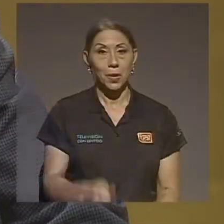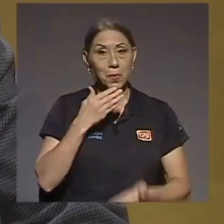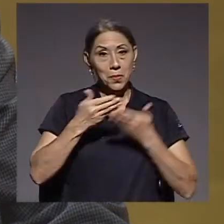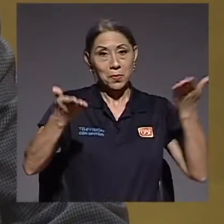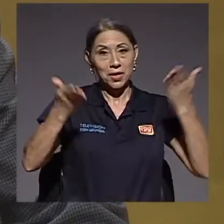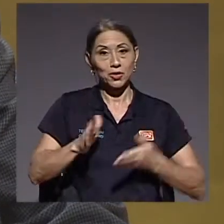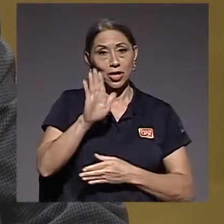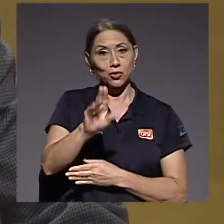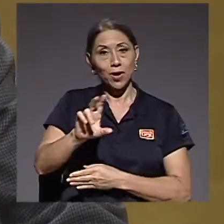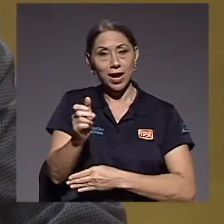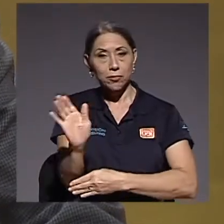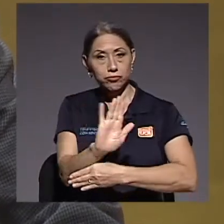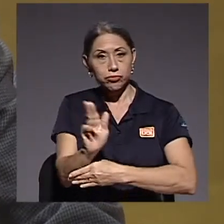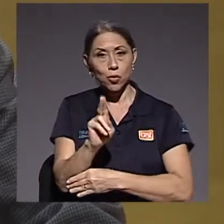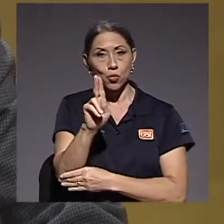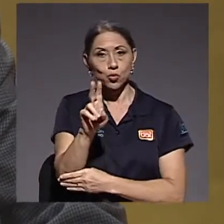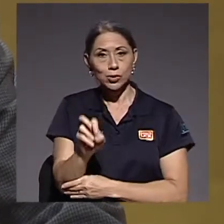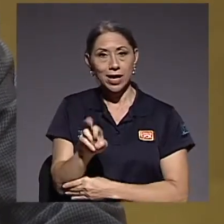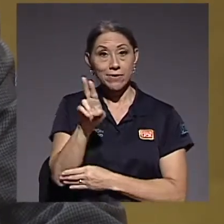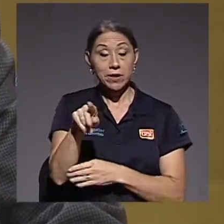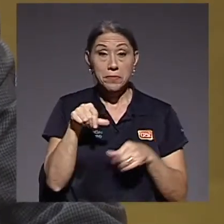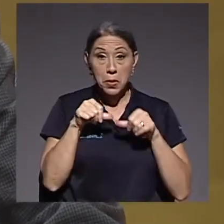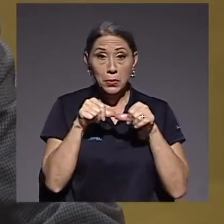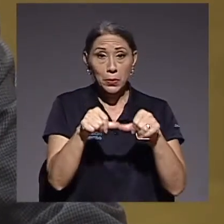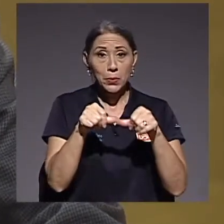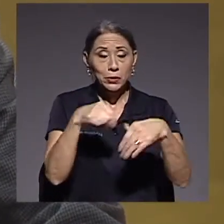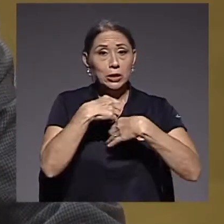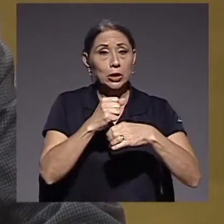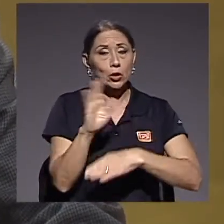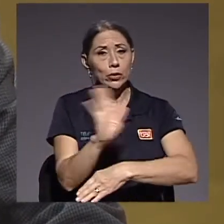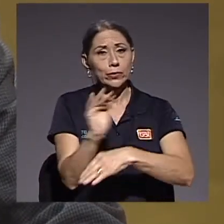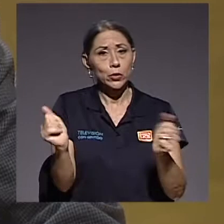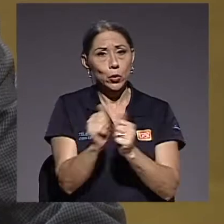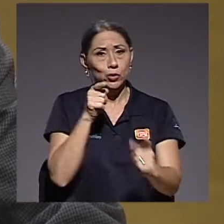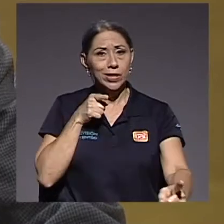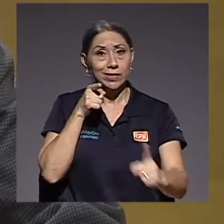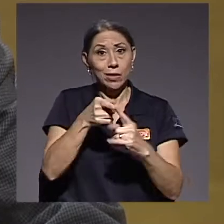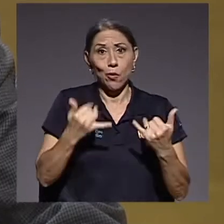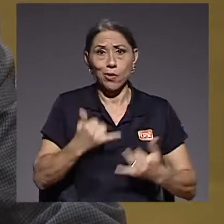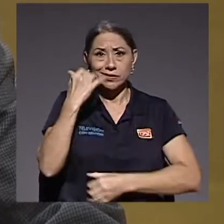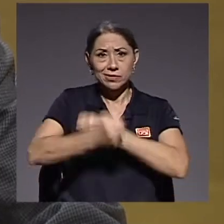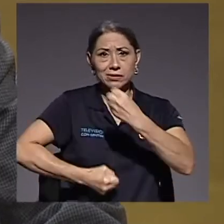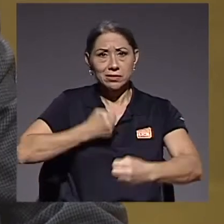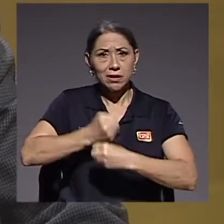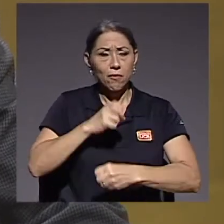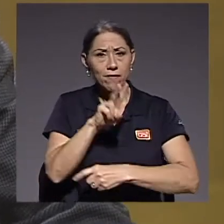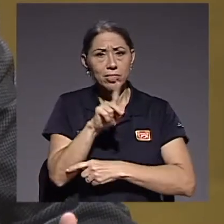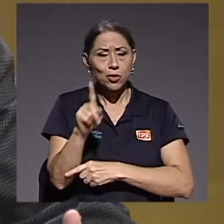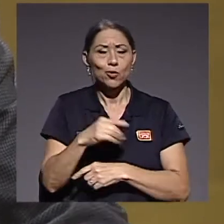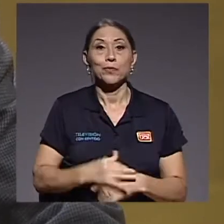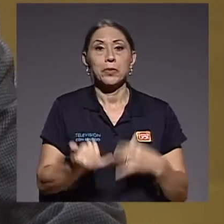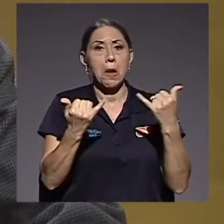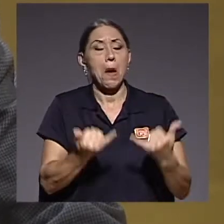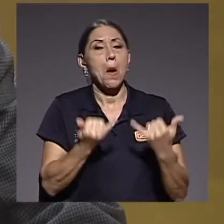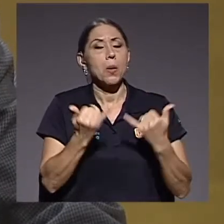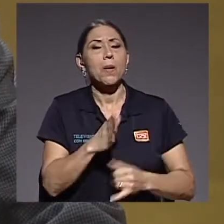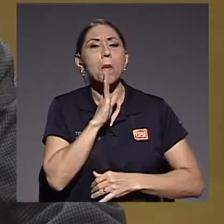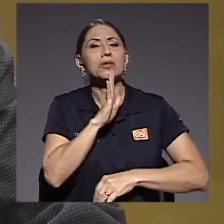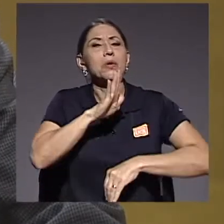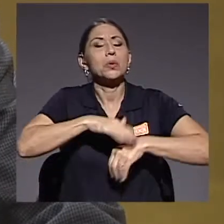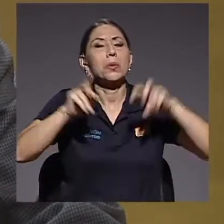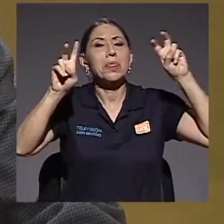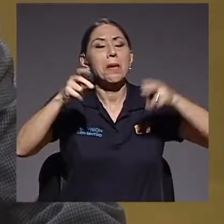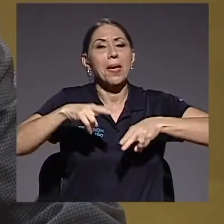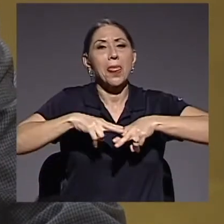Bienvenidos a su canal UCR, un canal donde seguimos haciendo televisión con sentido en el siglo XXI. En esta ocasión vamos a tocar el tema